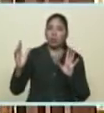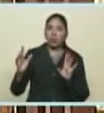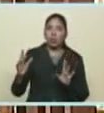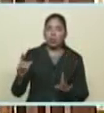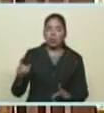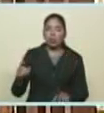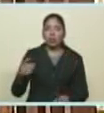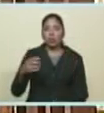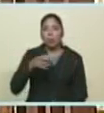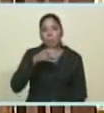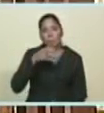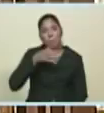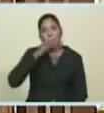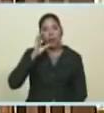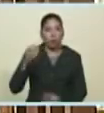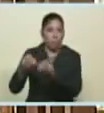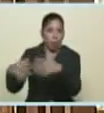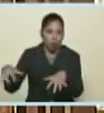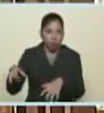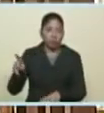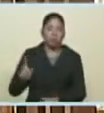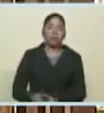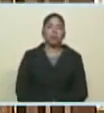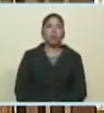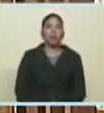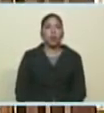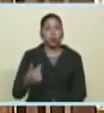A mí me ha tocado ver 3 consejos federales de gobierno.